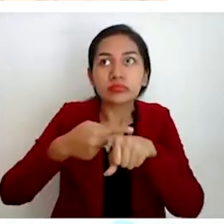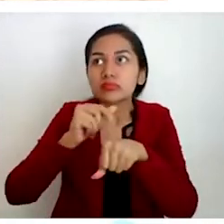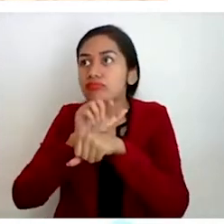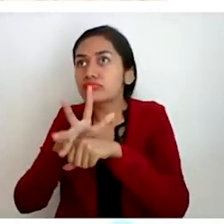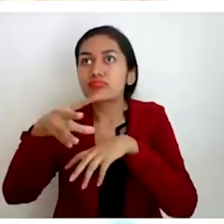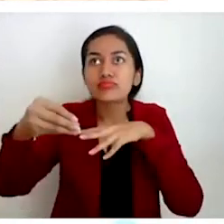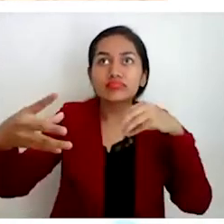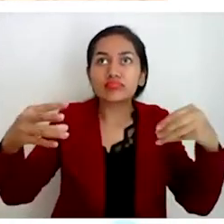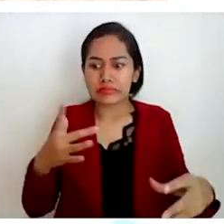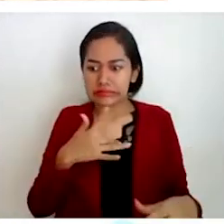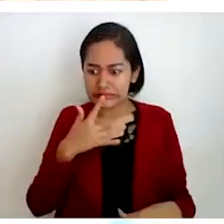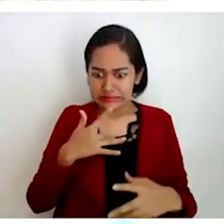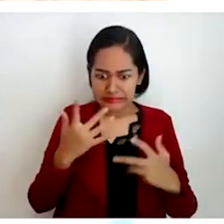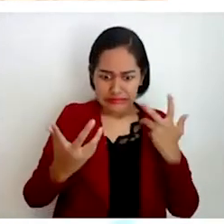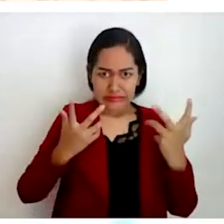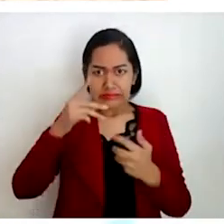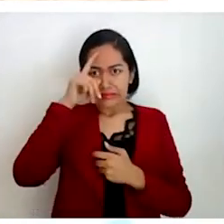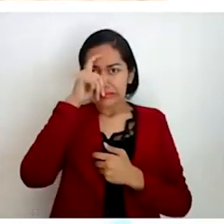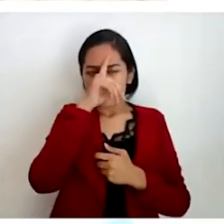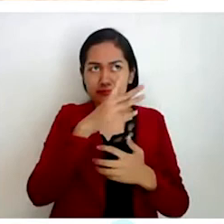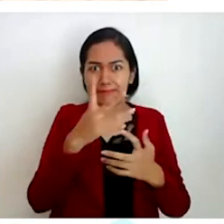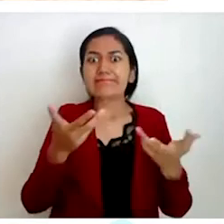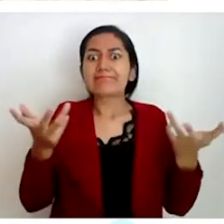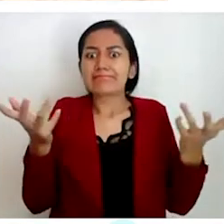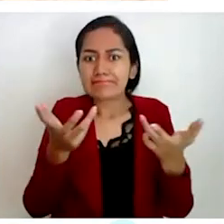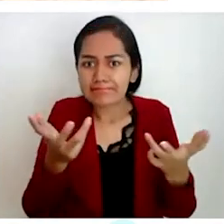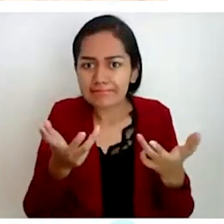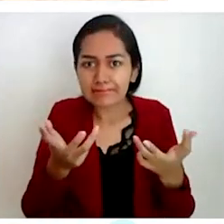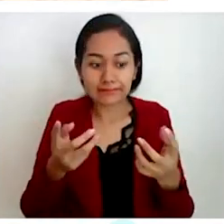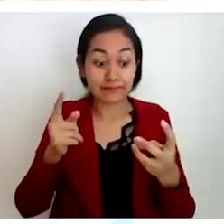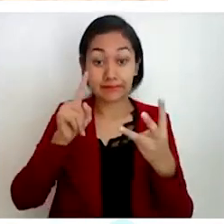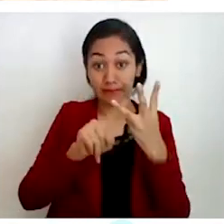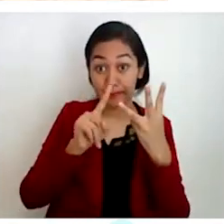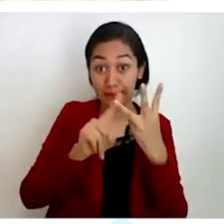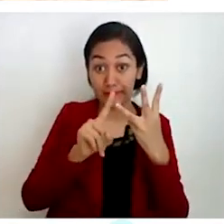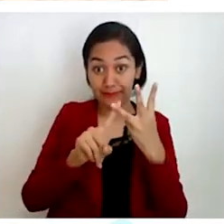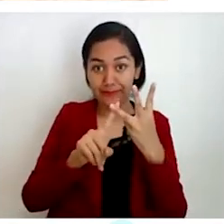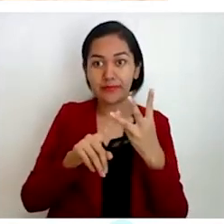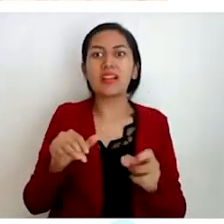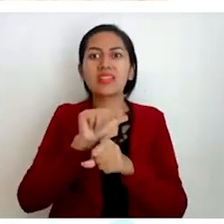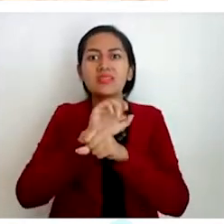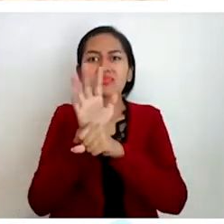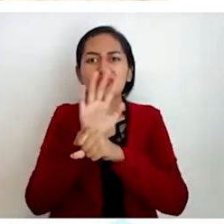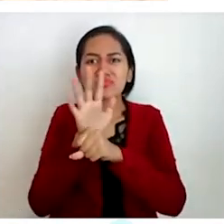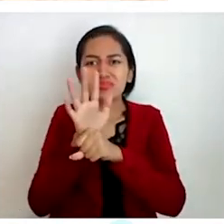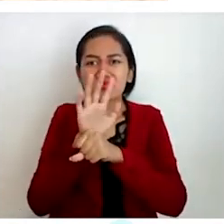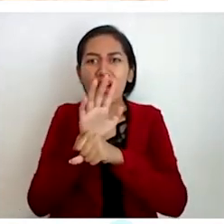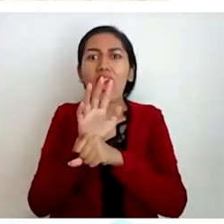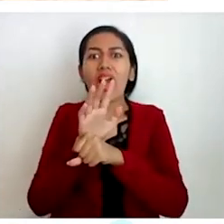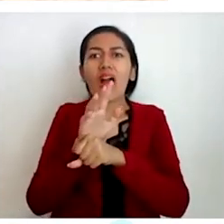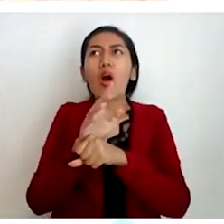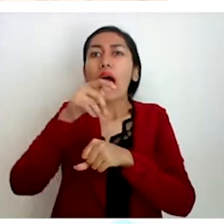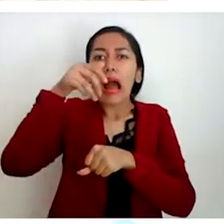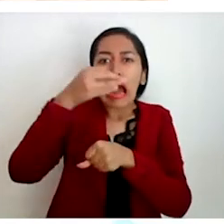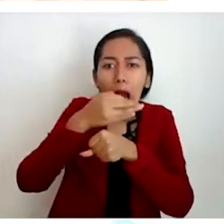Y bueno, Laila pregunta si podría profundizar sobre la presentación en el cine de las epidemias más actuales, como el